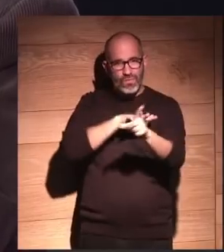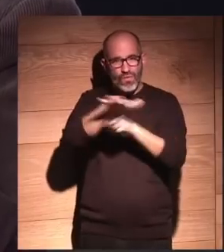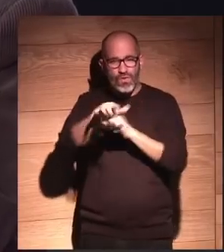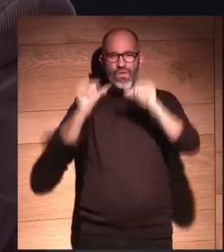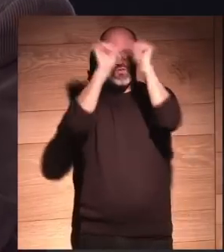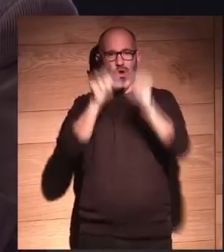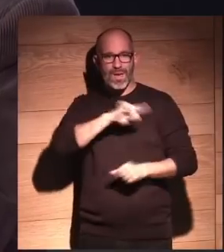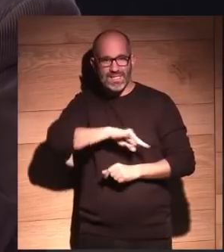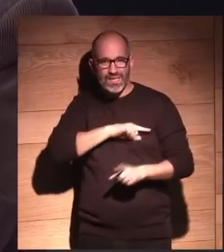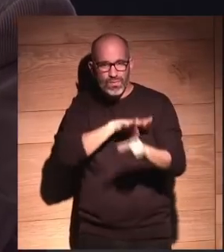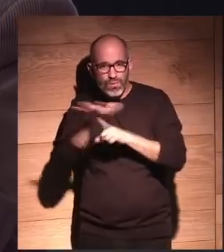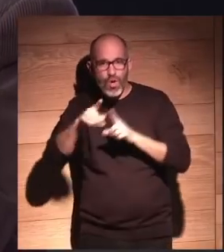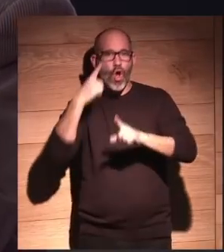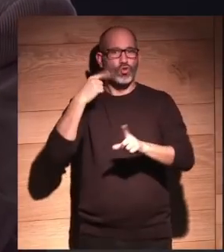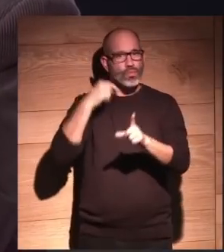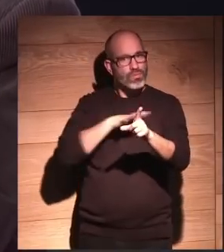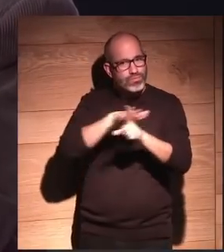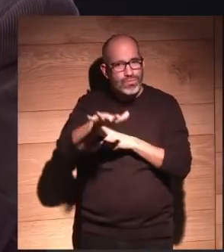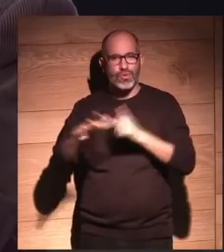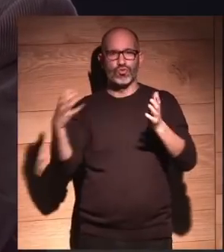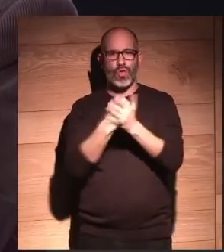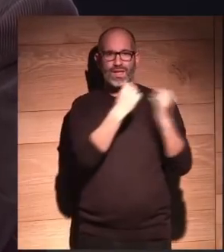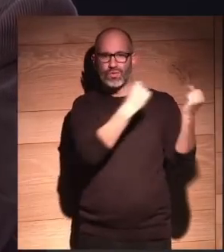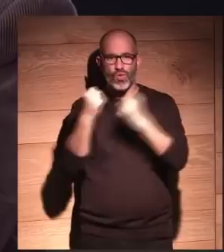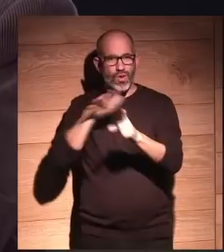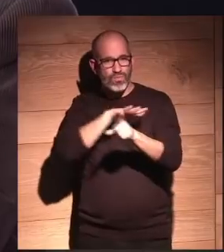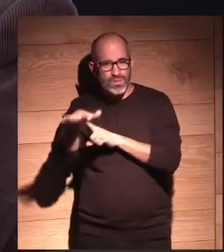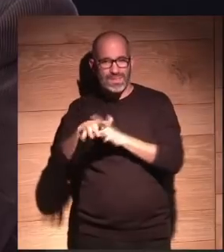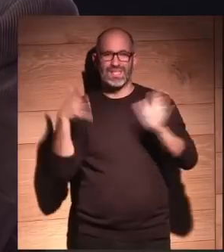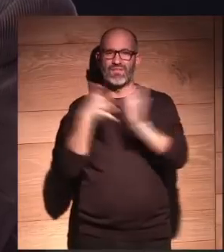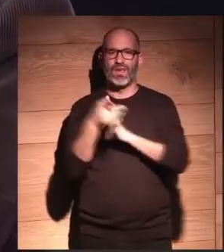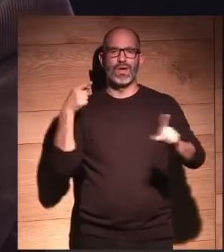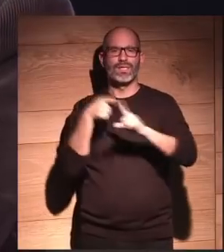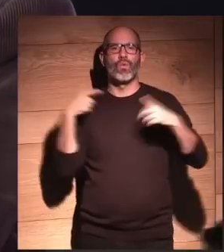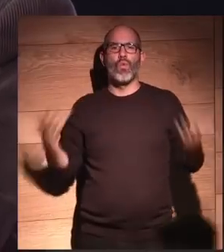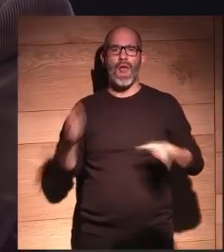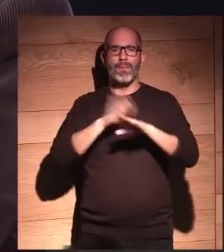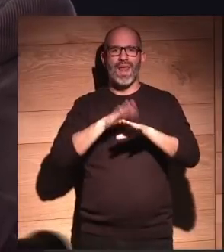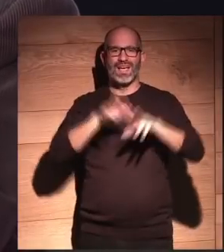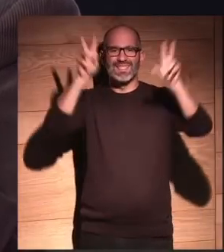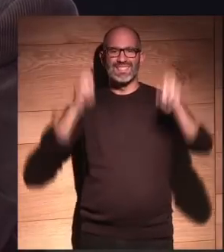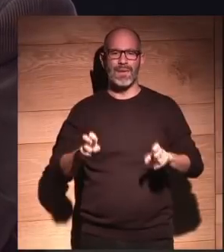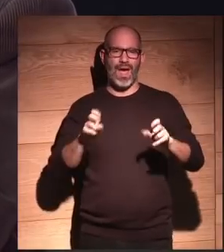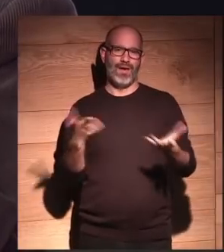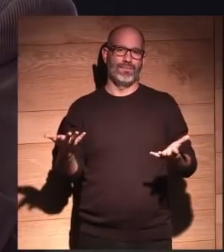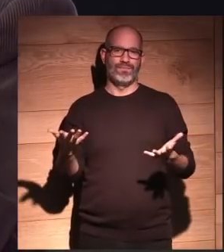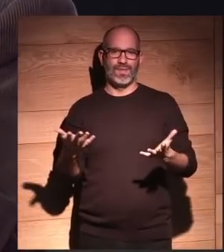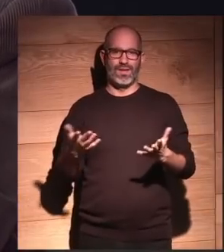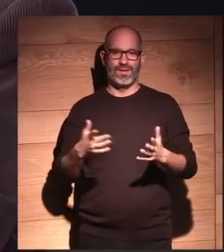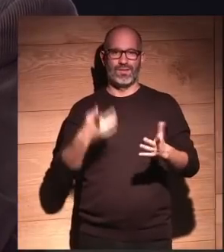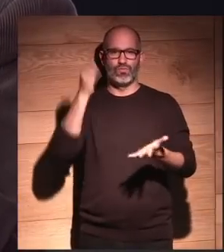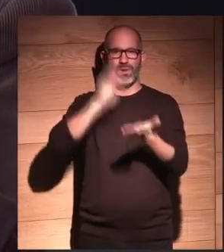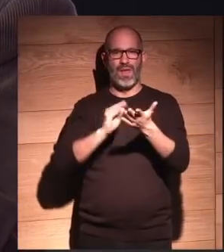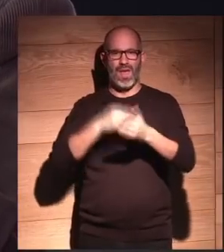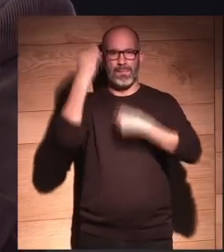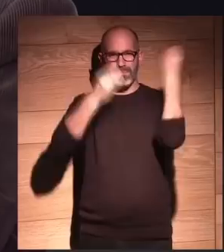de sentir, en nuestras costumbres, en nuestras instituciones, es para liberarnos de esa especie de epidemia de